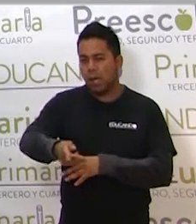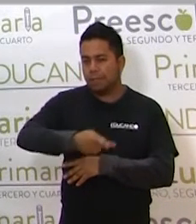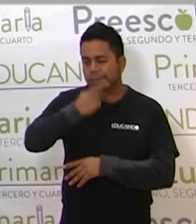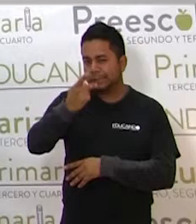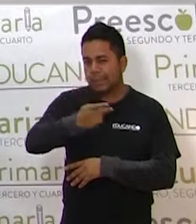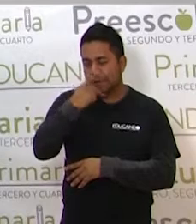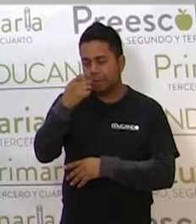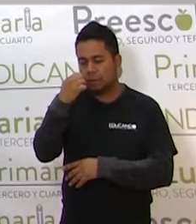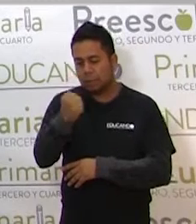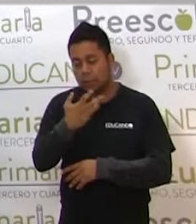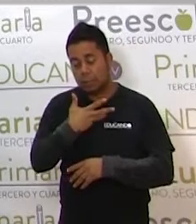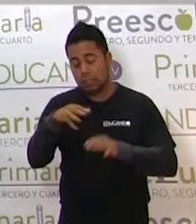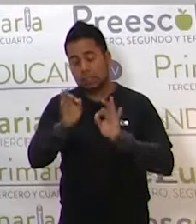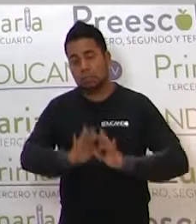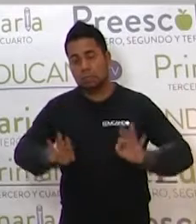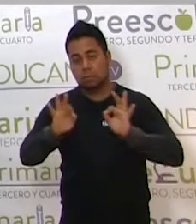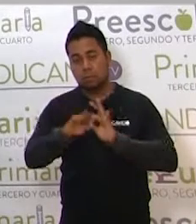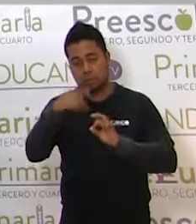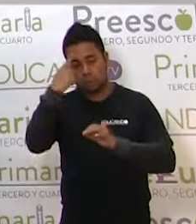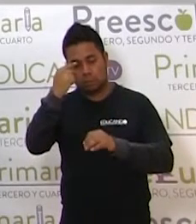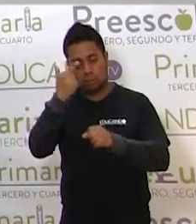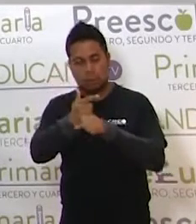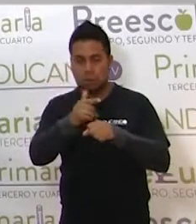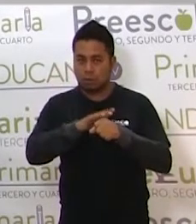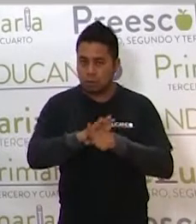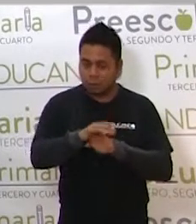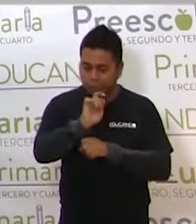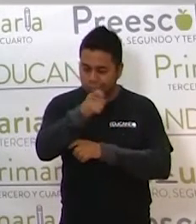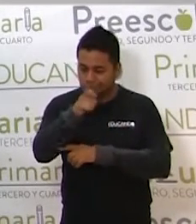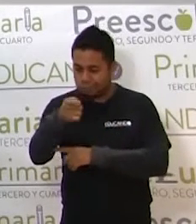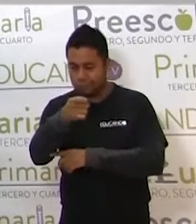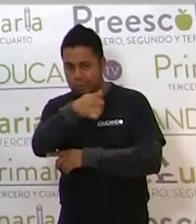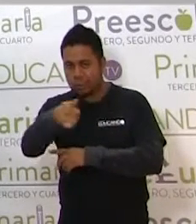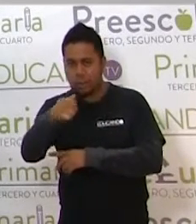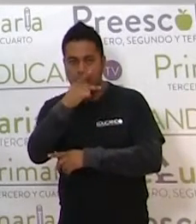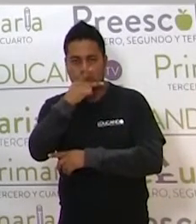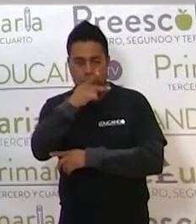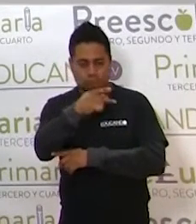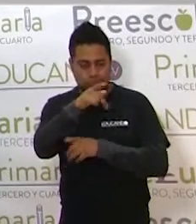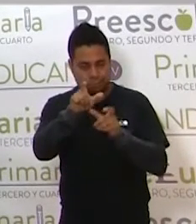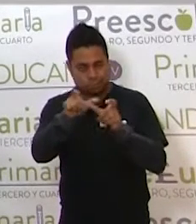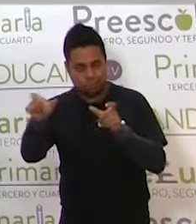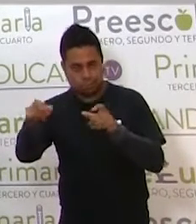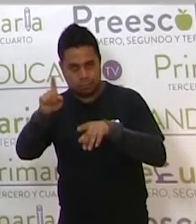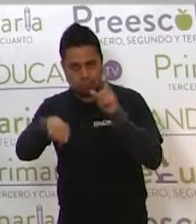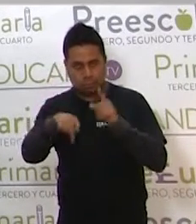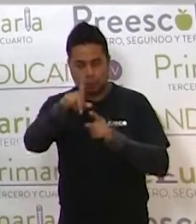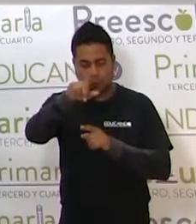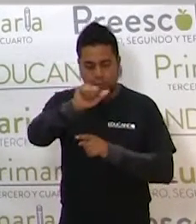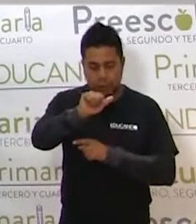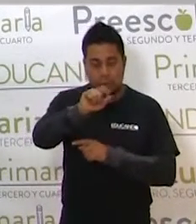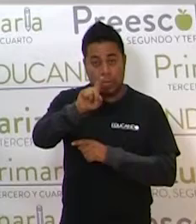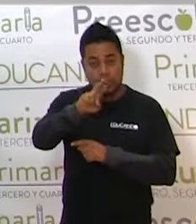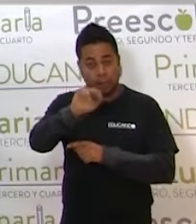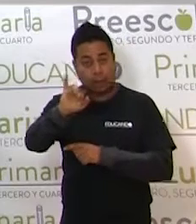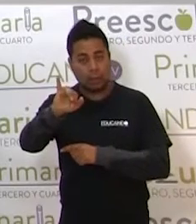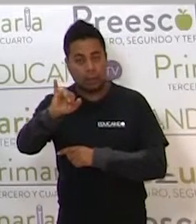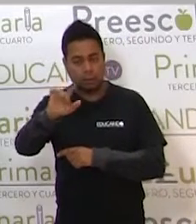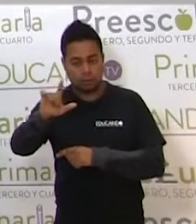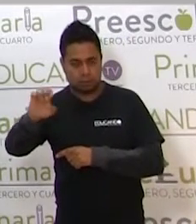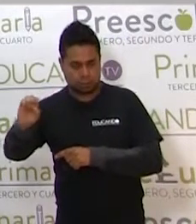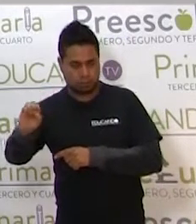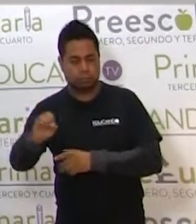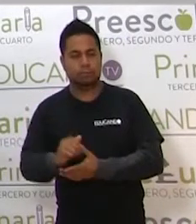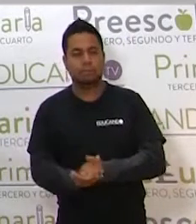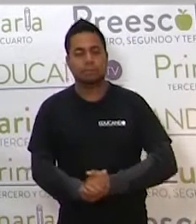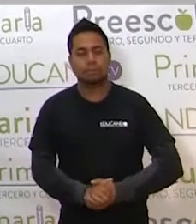parte fundamental para identificar la sílaba tónica de cada palabra y yo